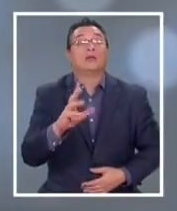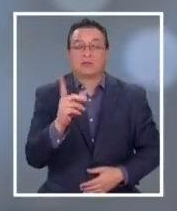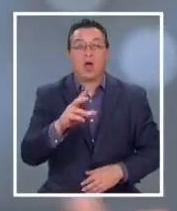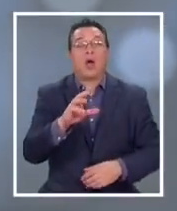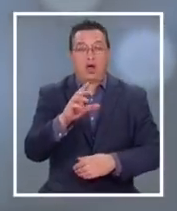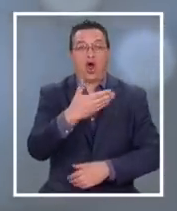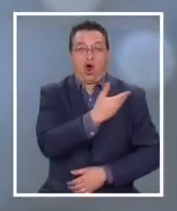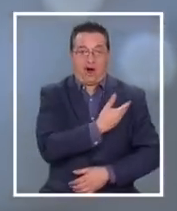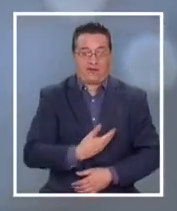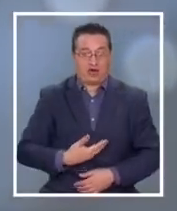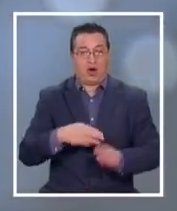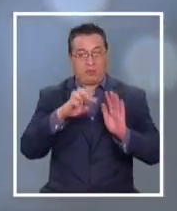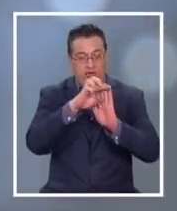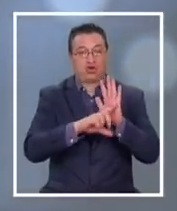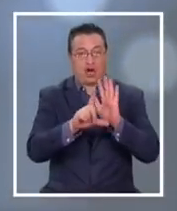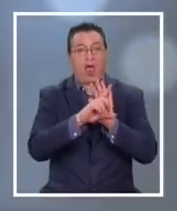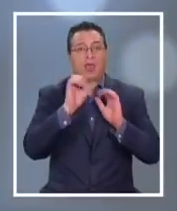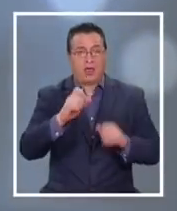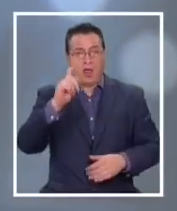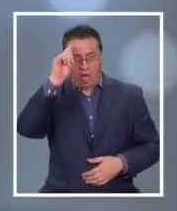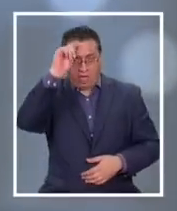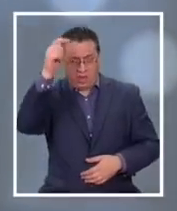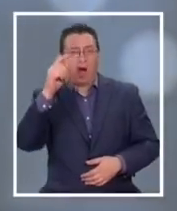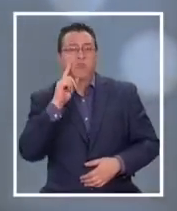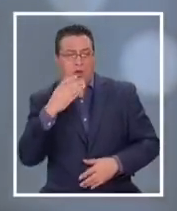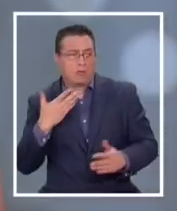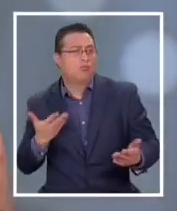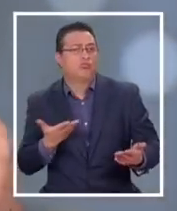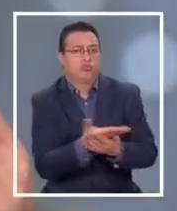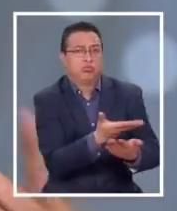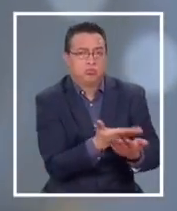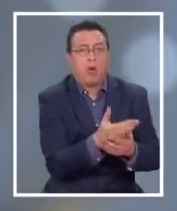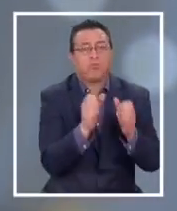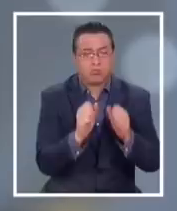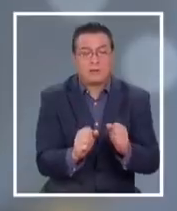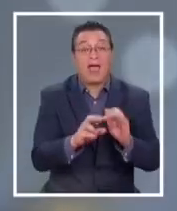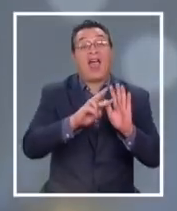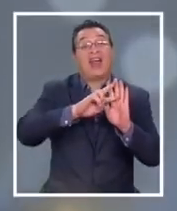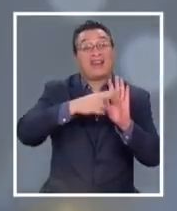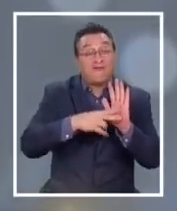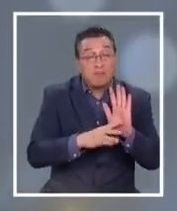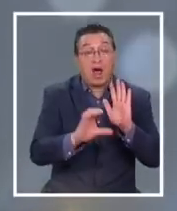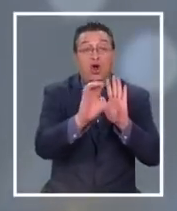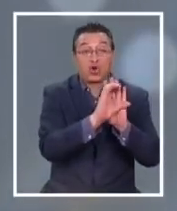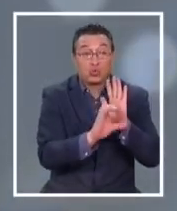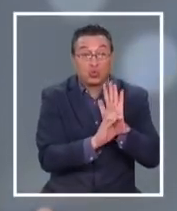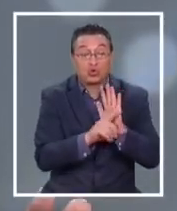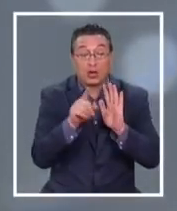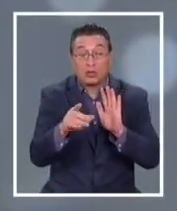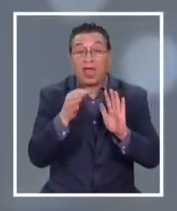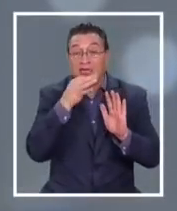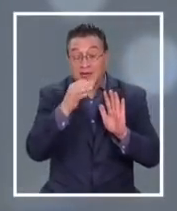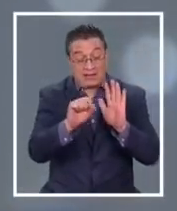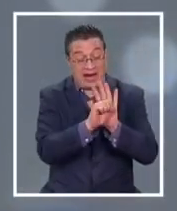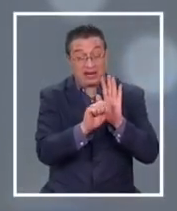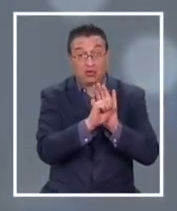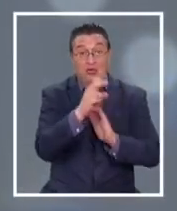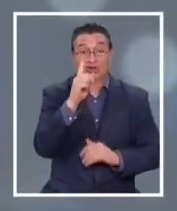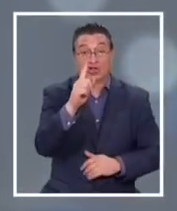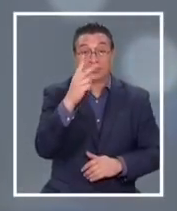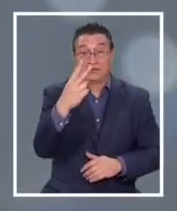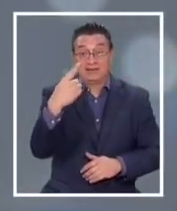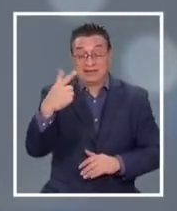el gobierno, por cierto, tiene iniciativa exclusiva. En materia de proyectos de reforma constitucional, Matías, de acuerdo al artículo 127